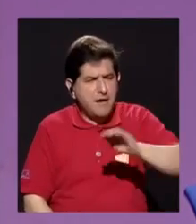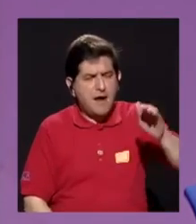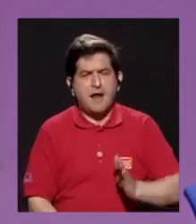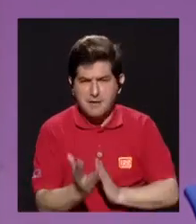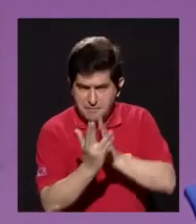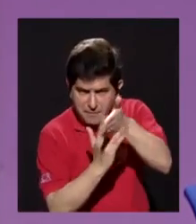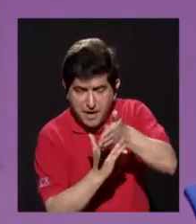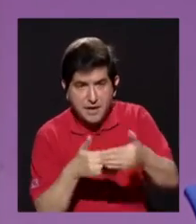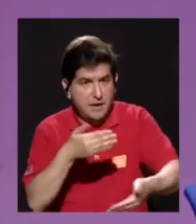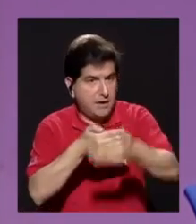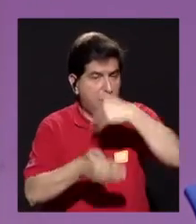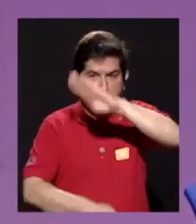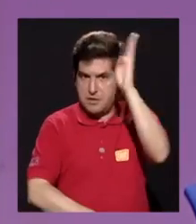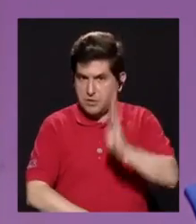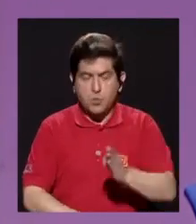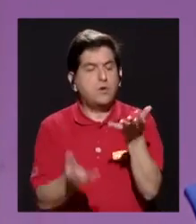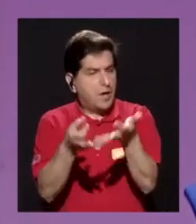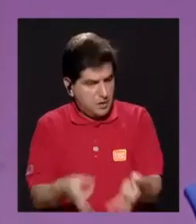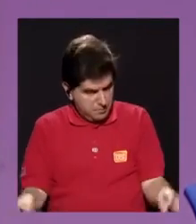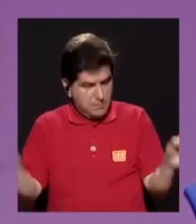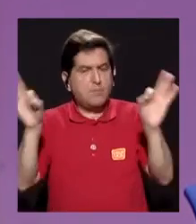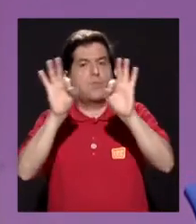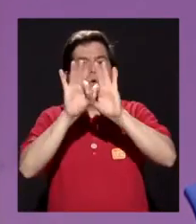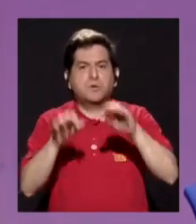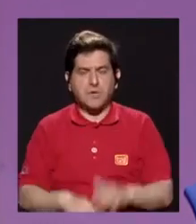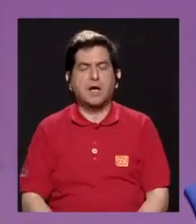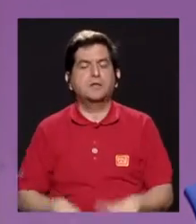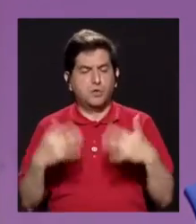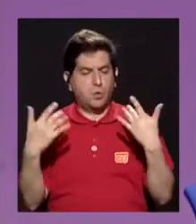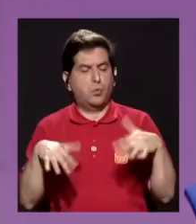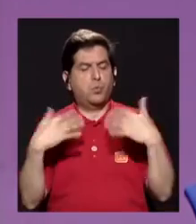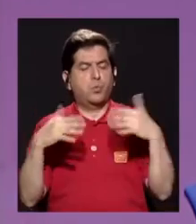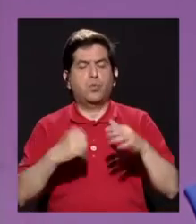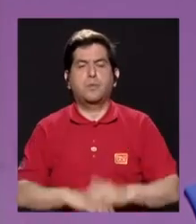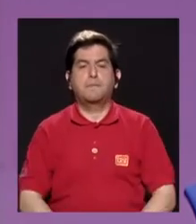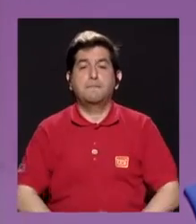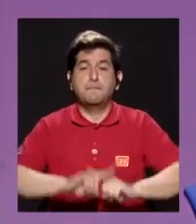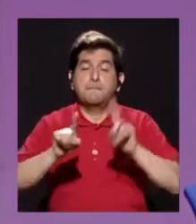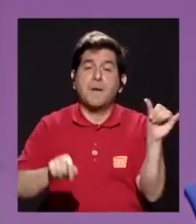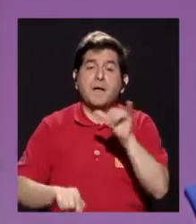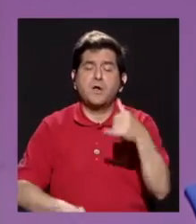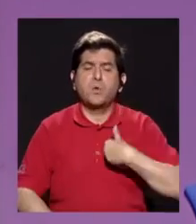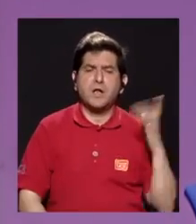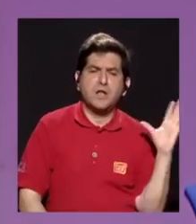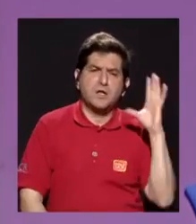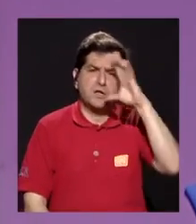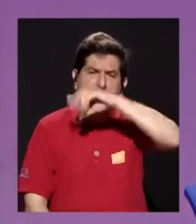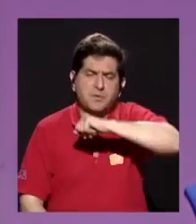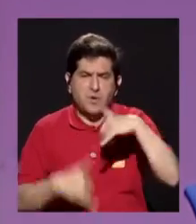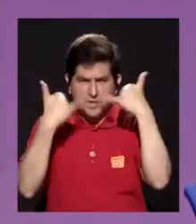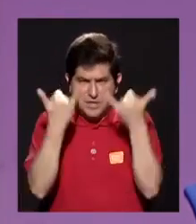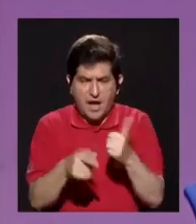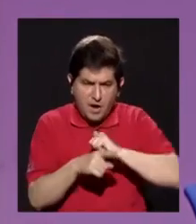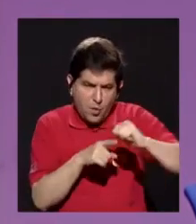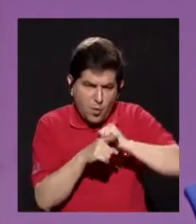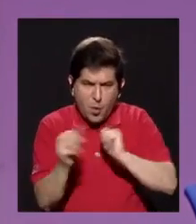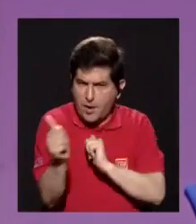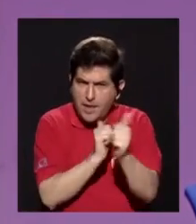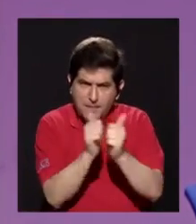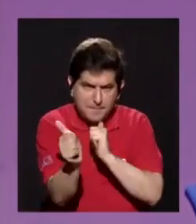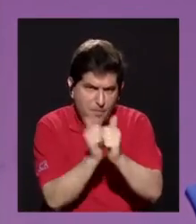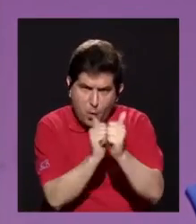hecho, fue muy importante, ¿verdad? Significó mucho para mí. Pero también me he dado cuenta ahora que practico